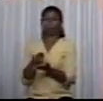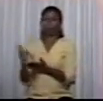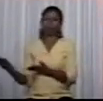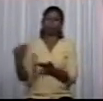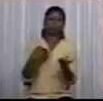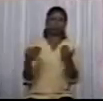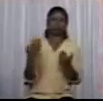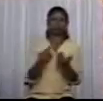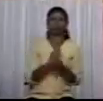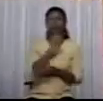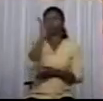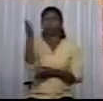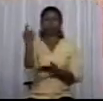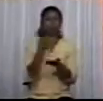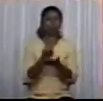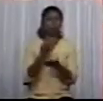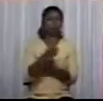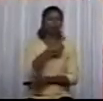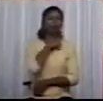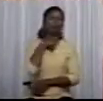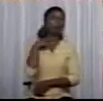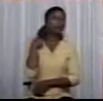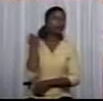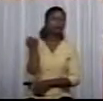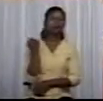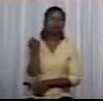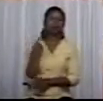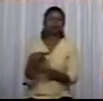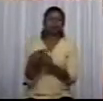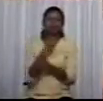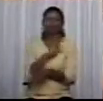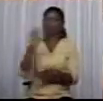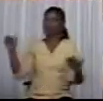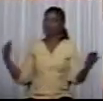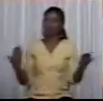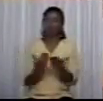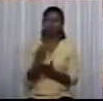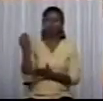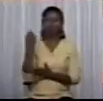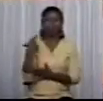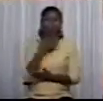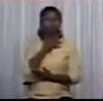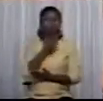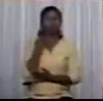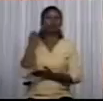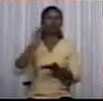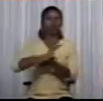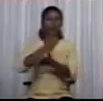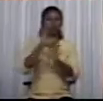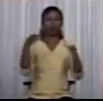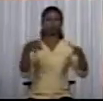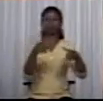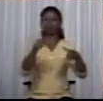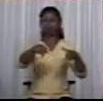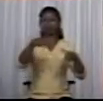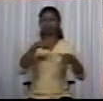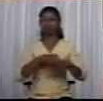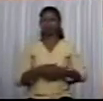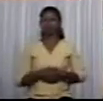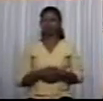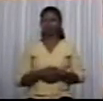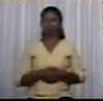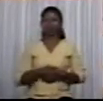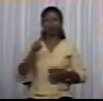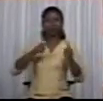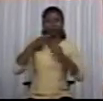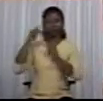pues. Había que comprarle comida y no tenía yo, pues. Pero todos los muchachos que tocan marimba aquí son de la escuela de Papá Roncón. Los metálicos que traen